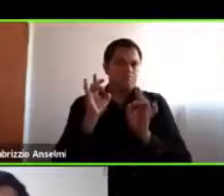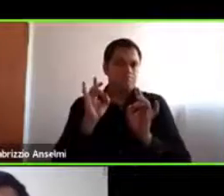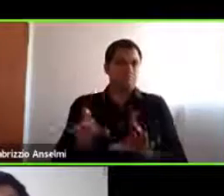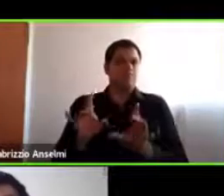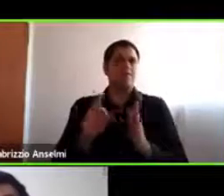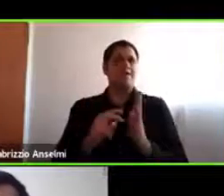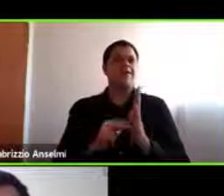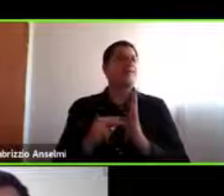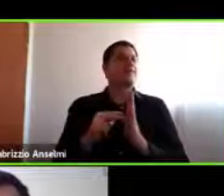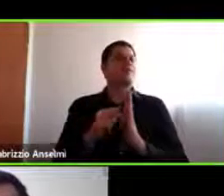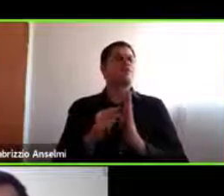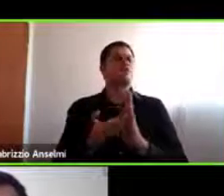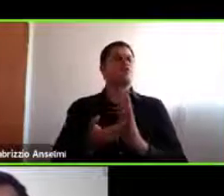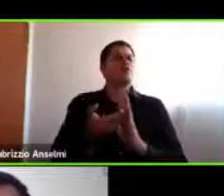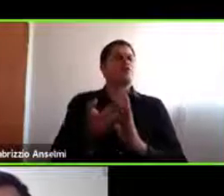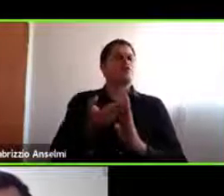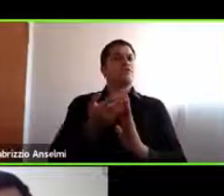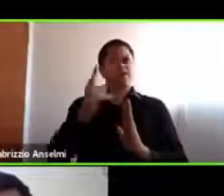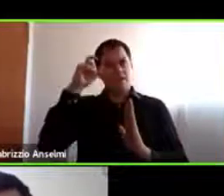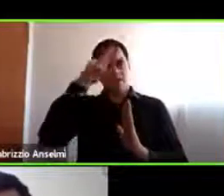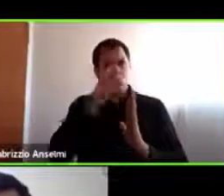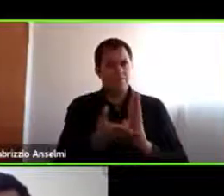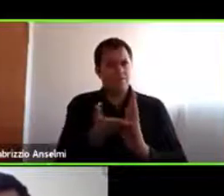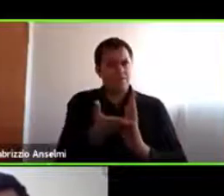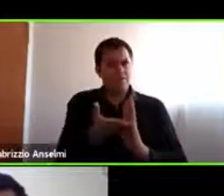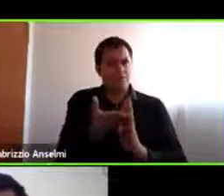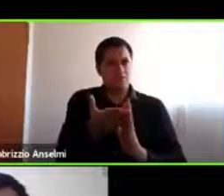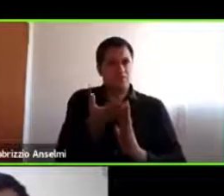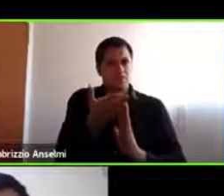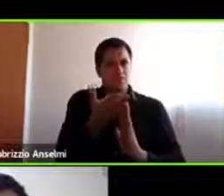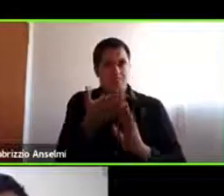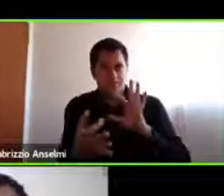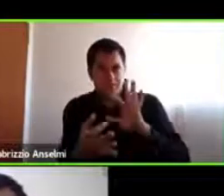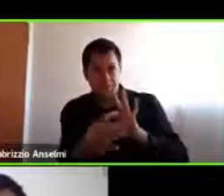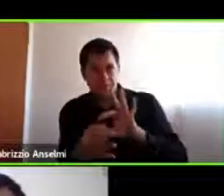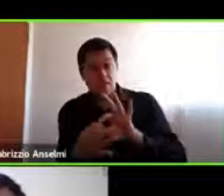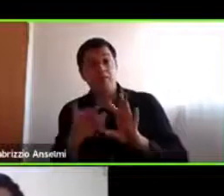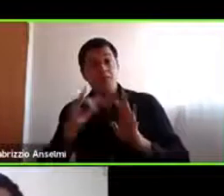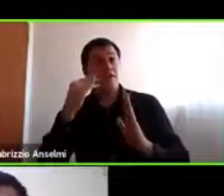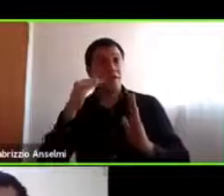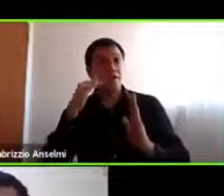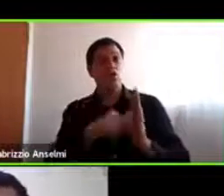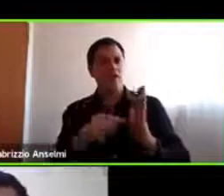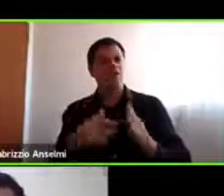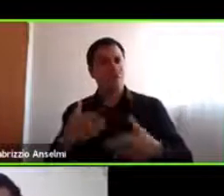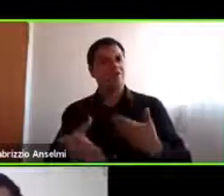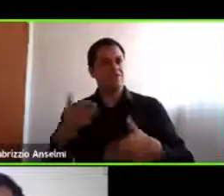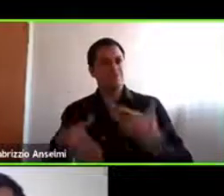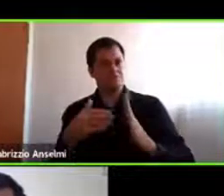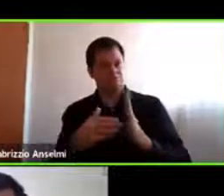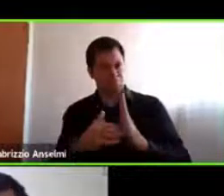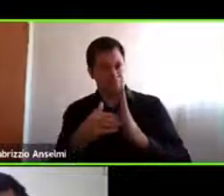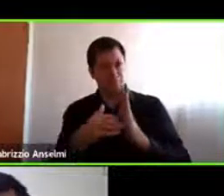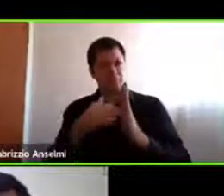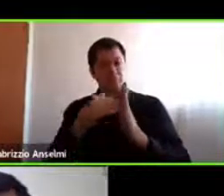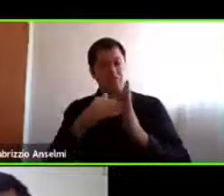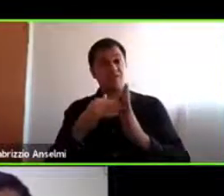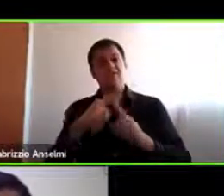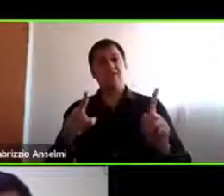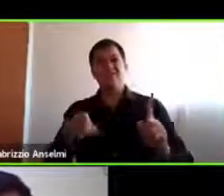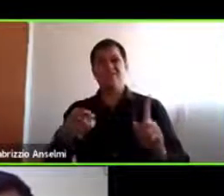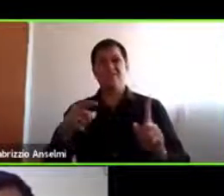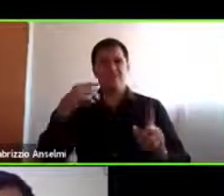desempeño mayor y si el niño en ese desempeño mayor sigue avanzando progresivamente de lo contrario retrocede